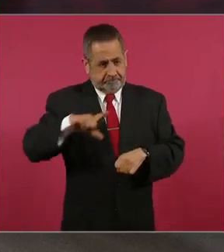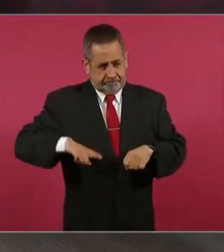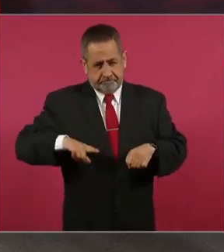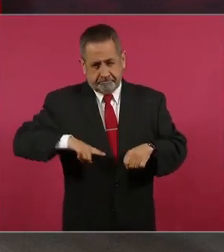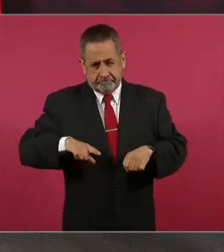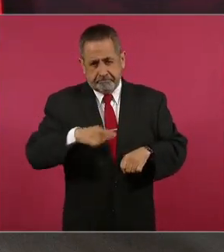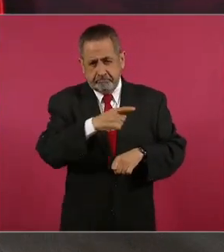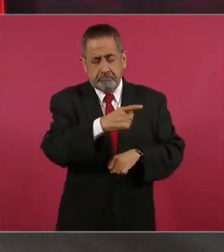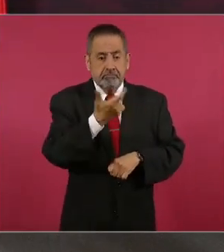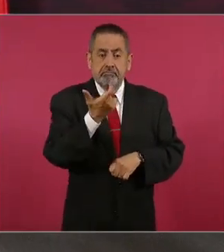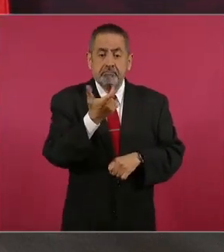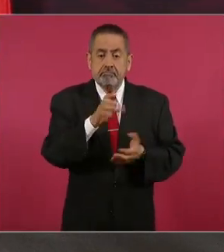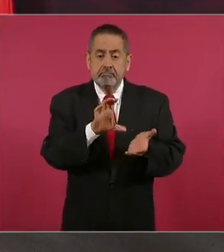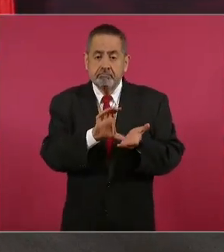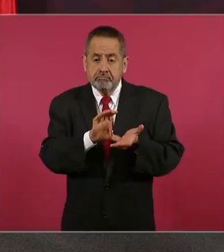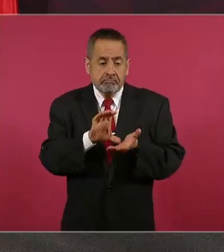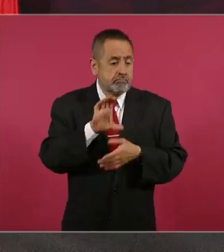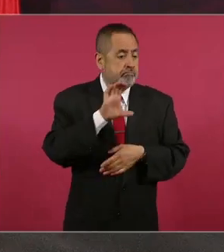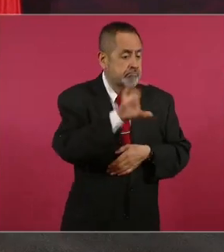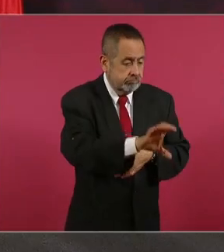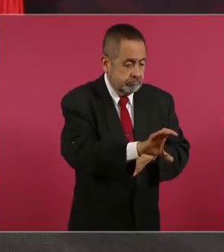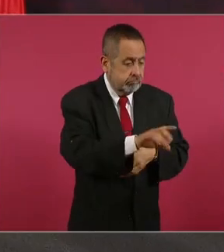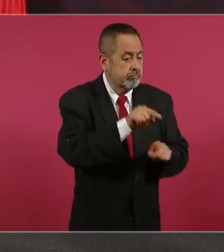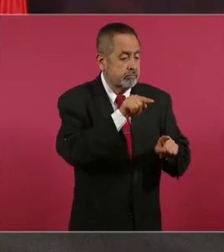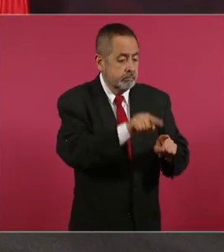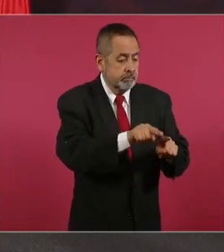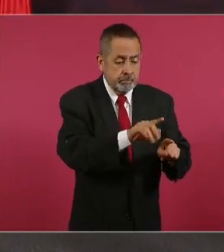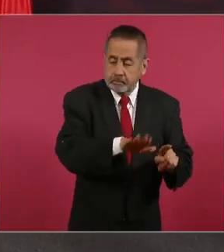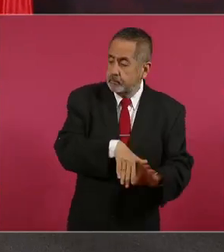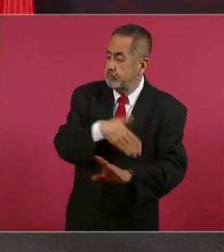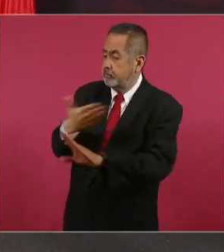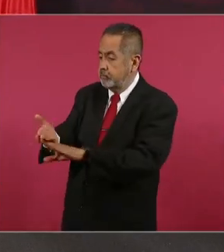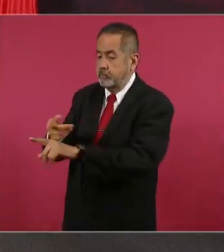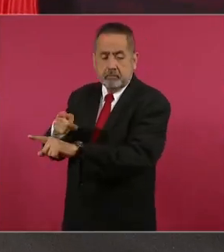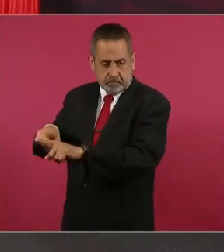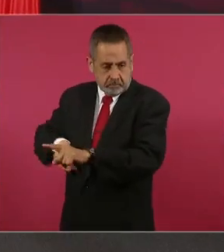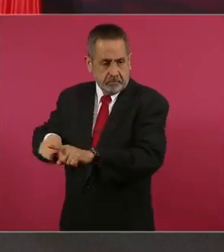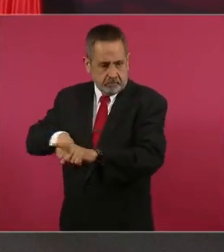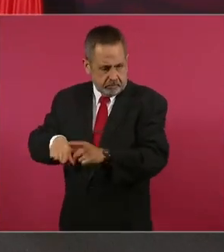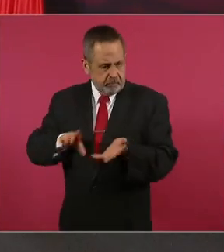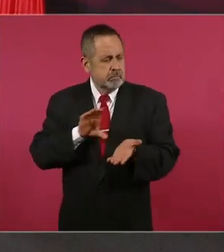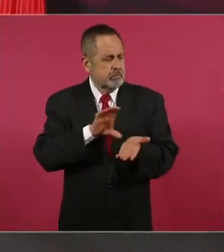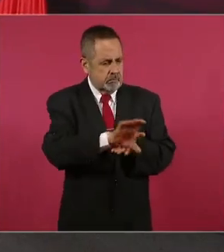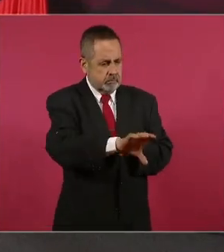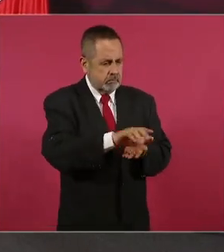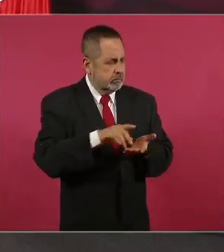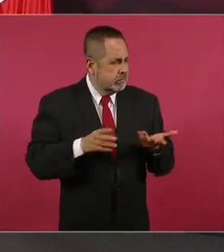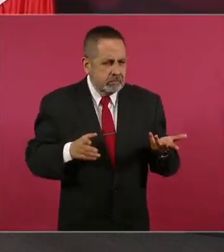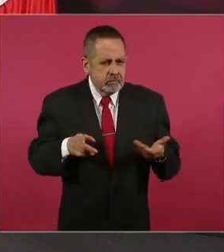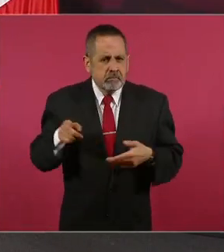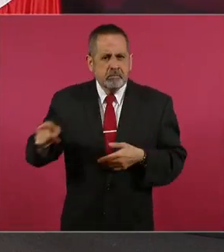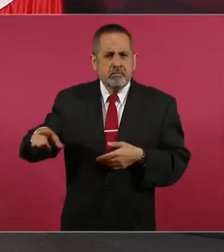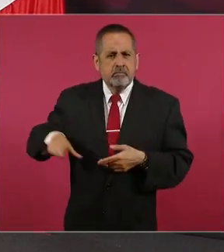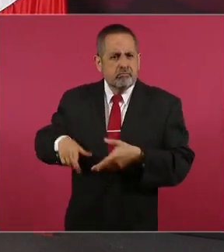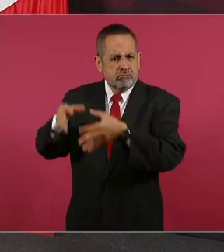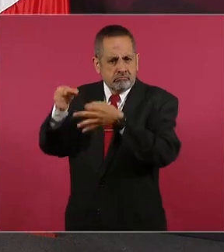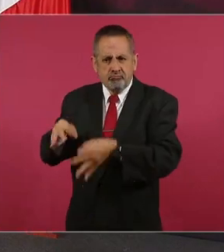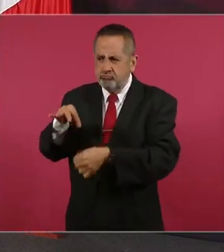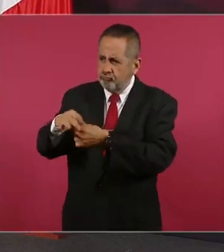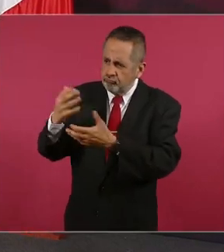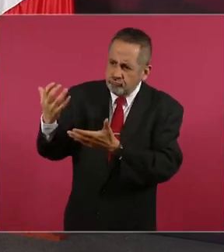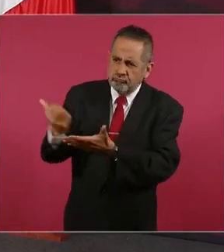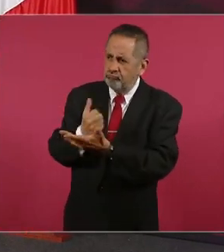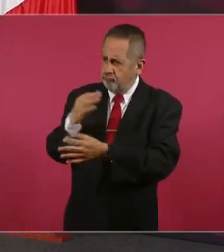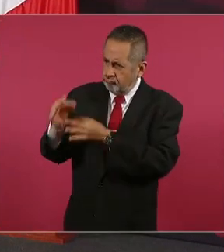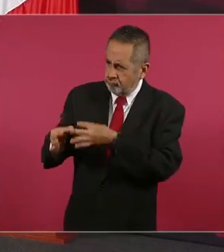canalice para apoyar a un grupo opositor a un gobierno legal y legítimamente constituido.